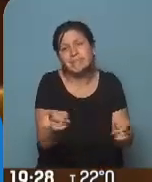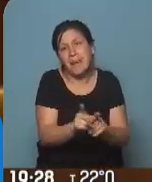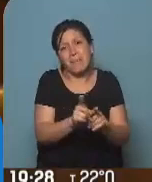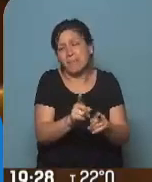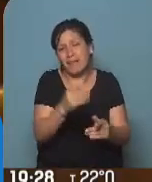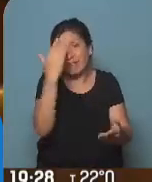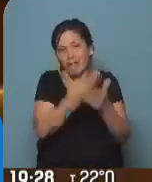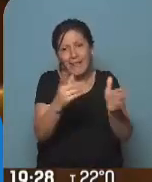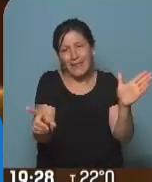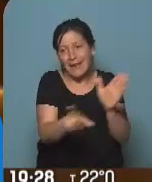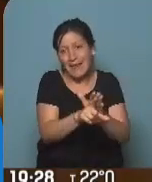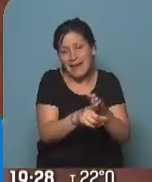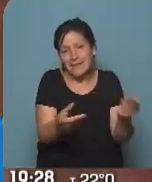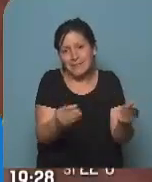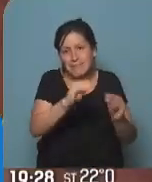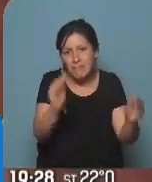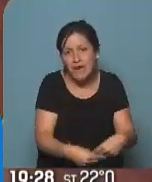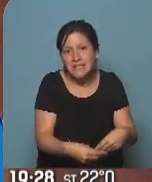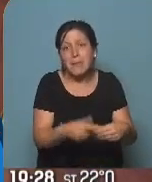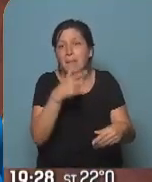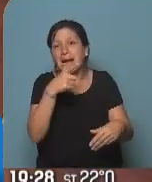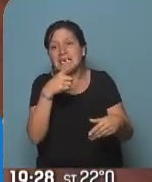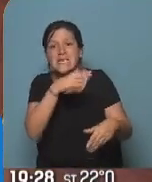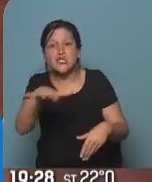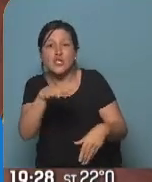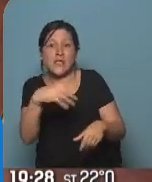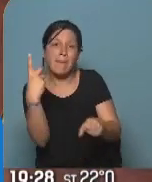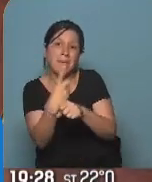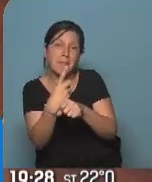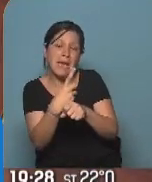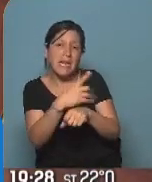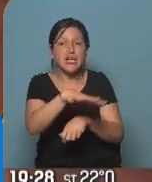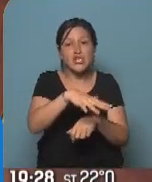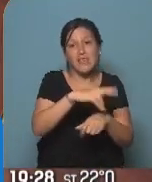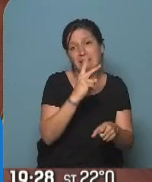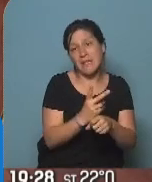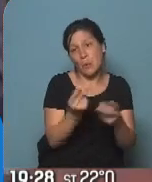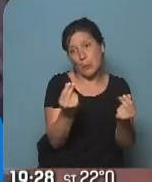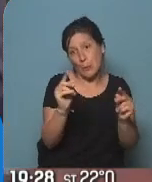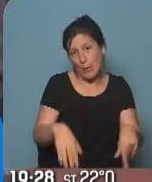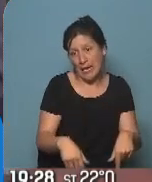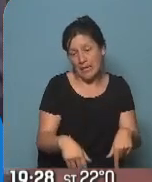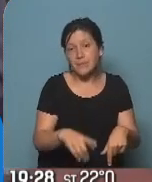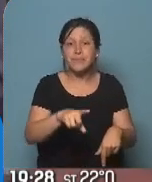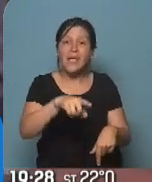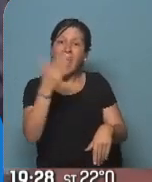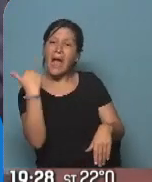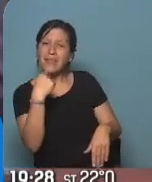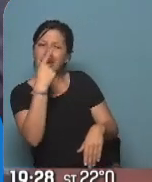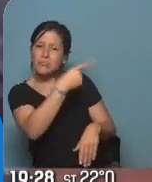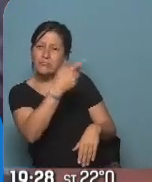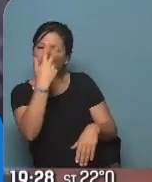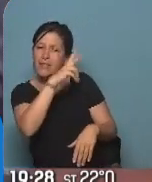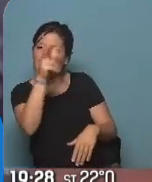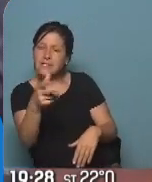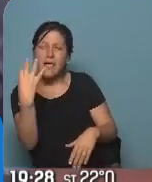hay ciudadanos de primera y ciudadanos de segunda, y esto creo lo que colectivamente no podemos aceptar. Doctor, usted decía al comienzo que hay que